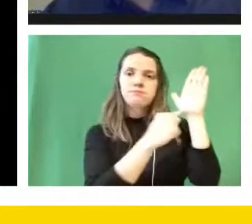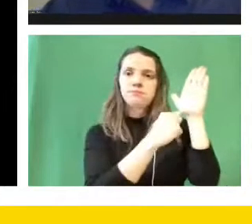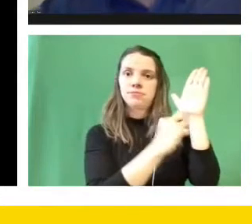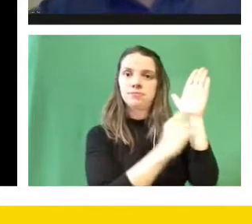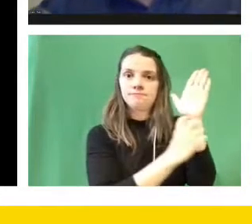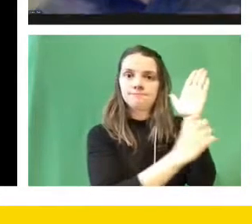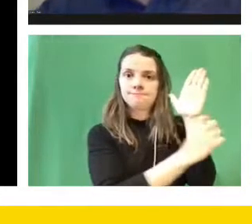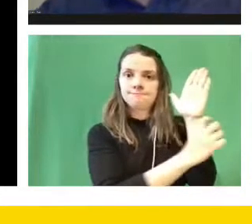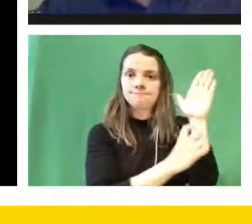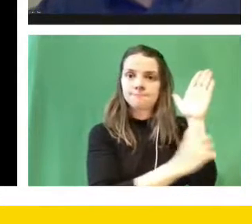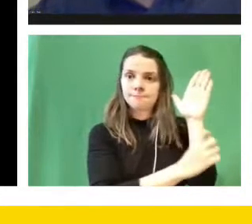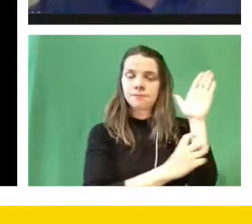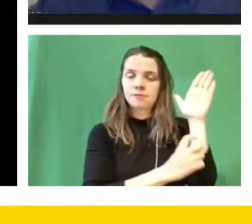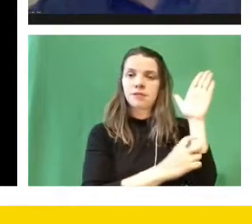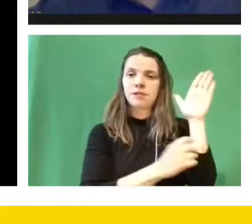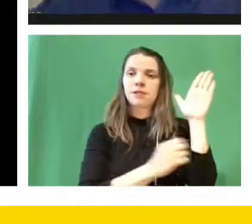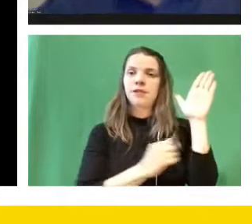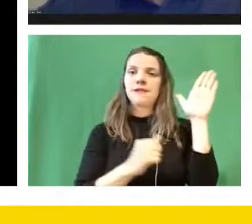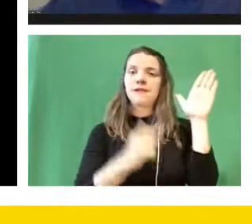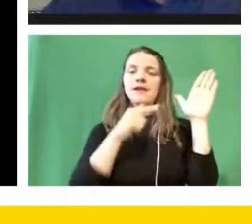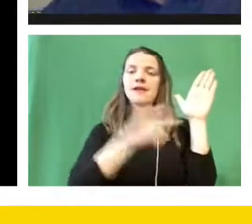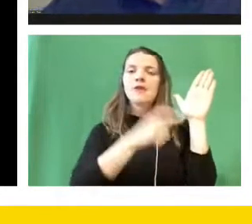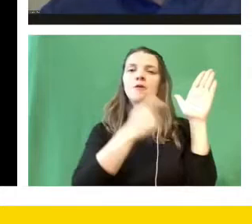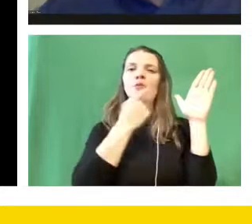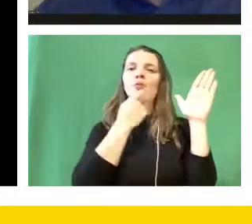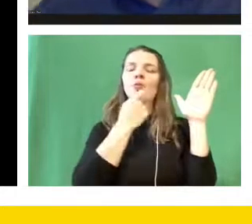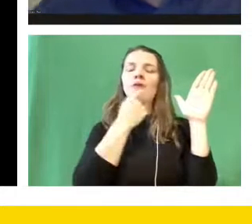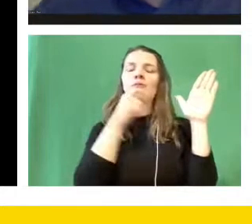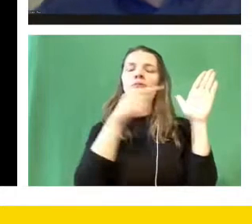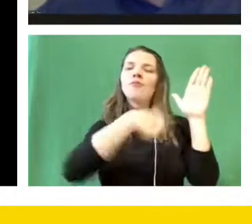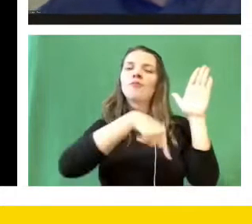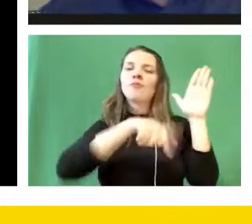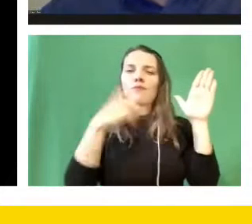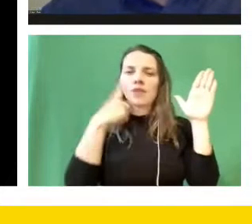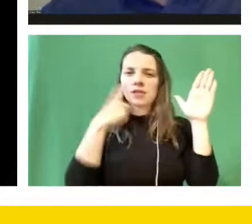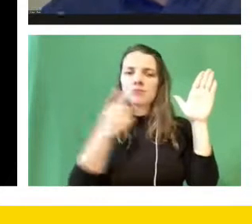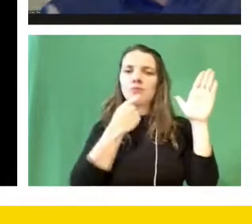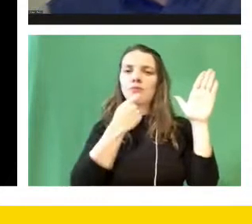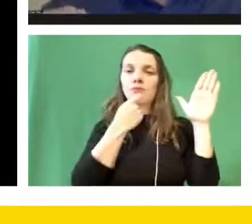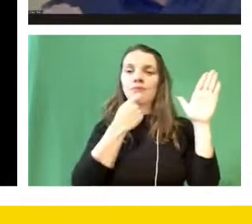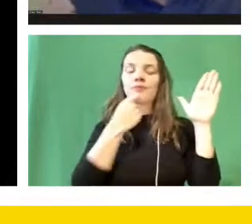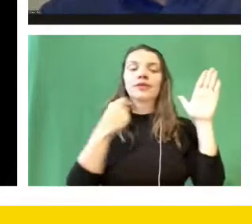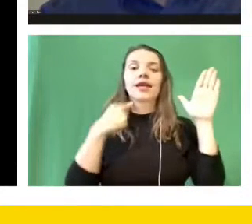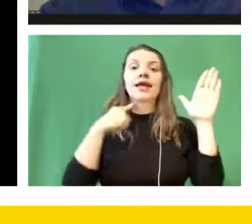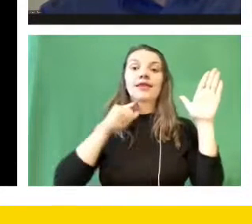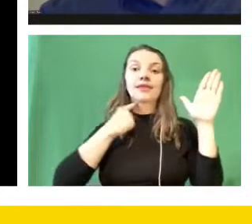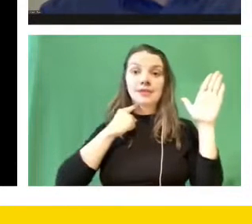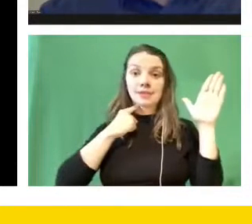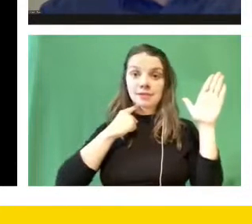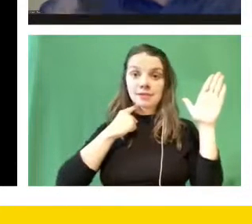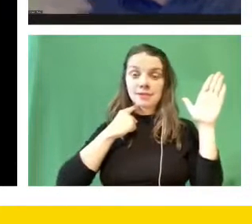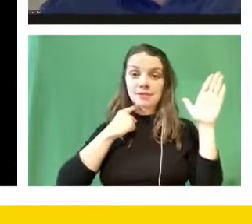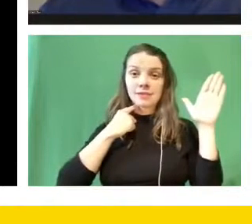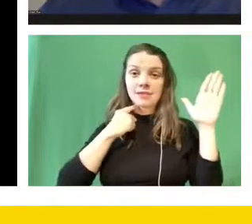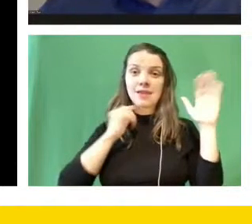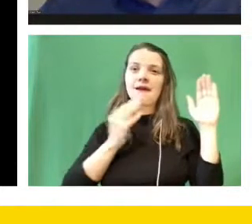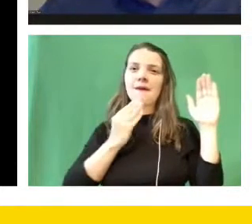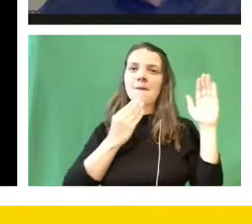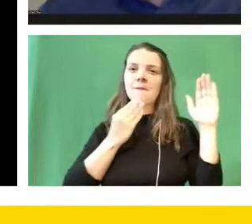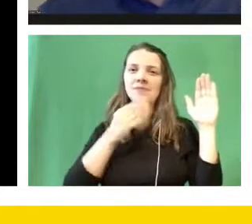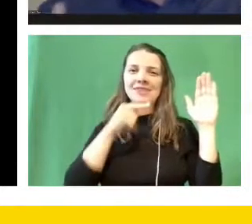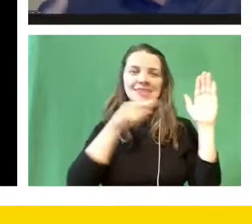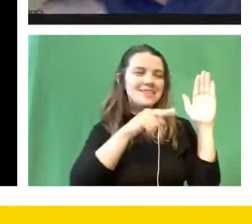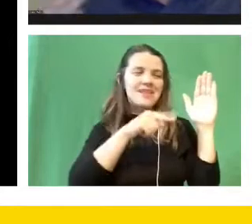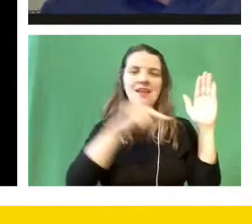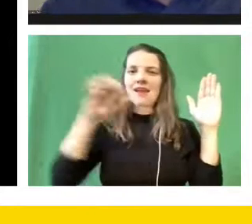encadenar y cuál sería sus efectos. El 13 de abril de este año se entró en vigencia la nueva ley de